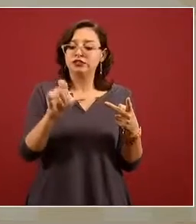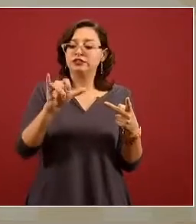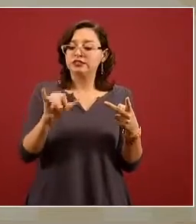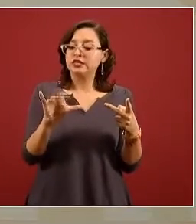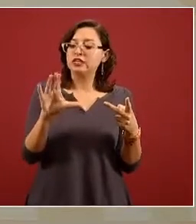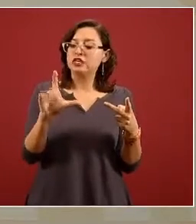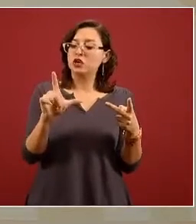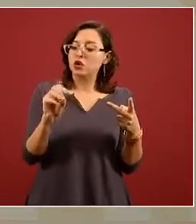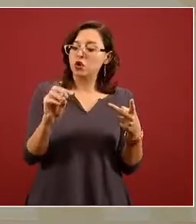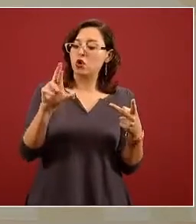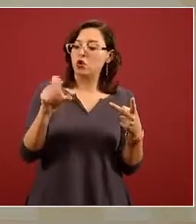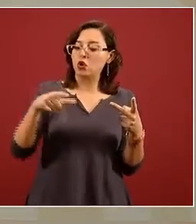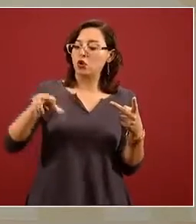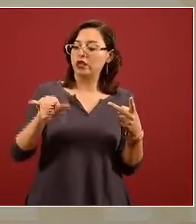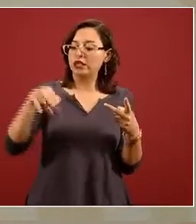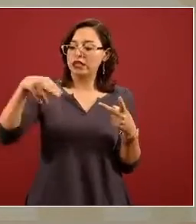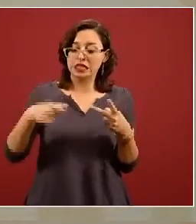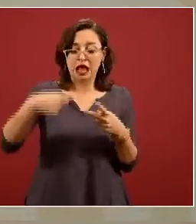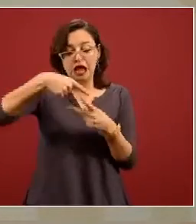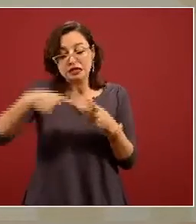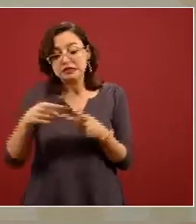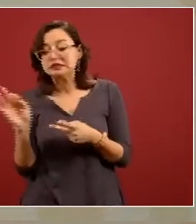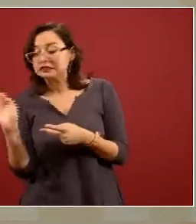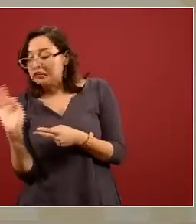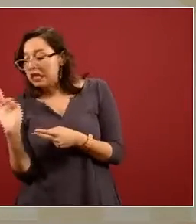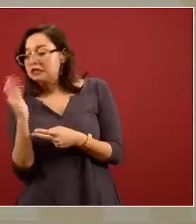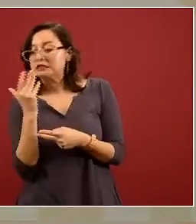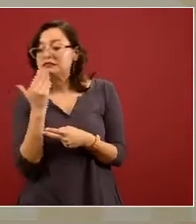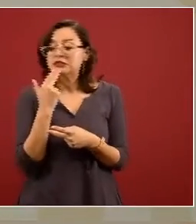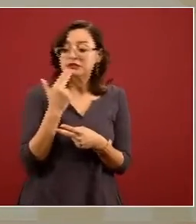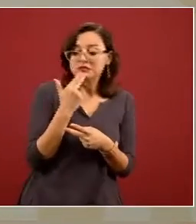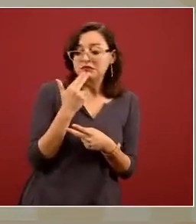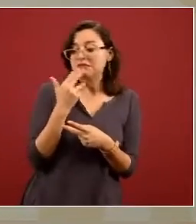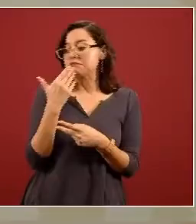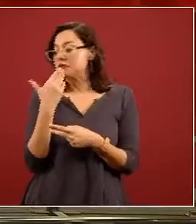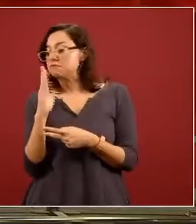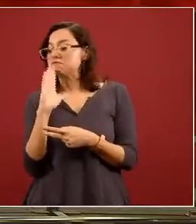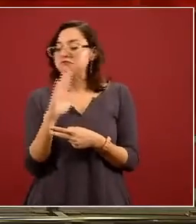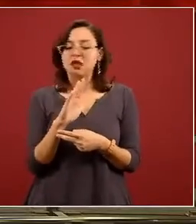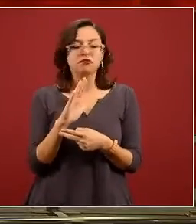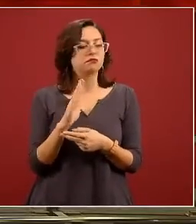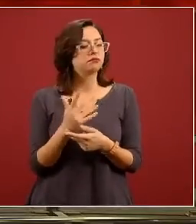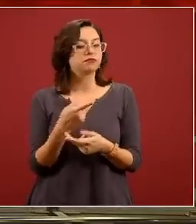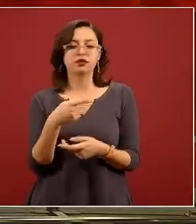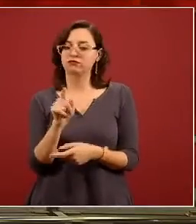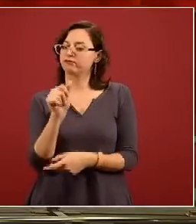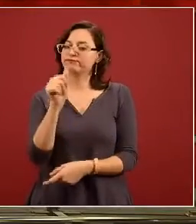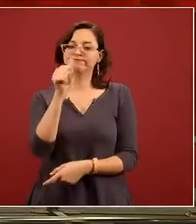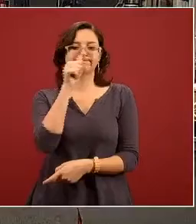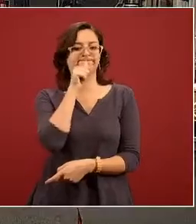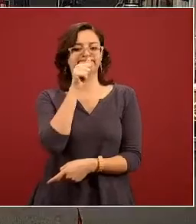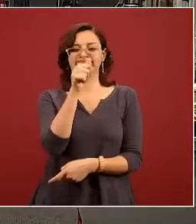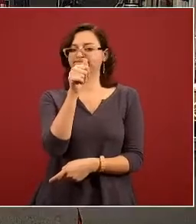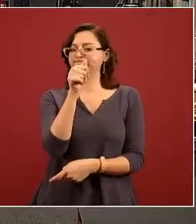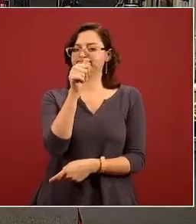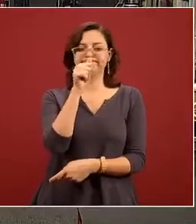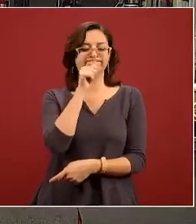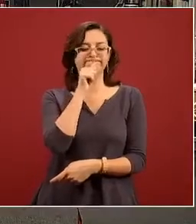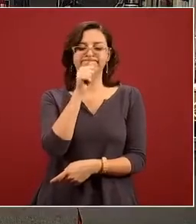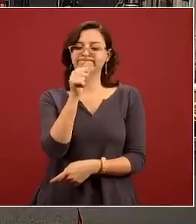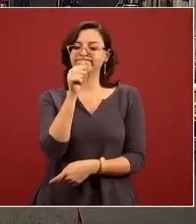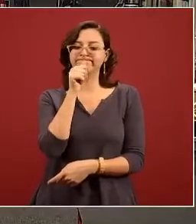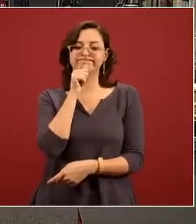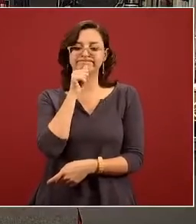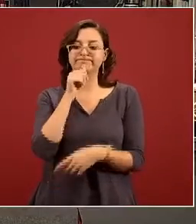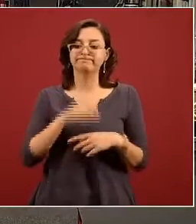ningún conocimiento científico que respalde el uso sistemático de estos medicamentos. Y sobre la movilidad,